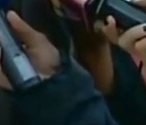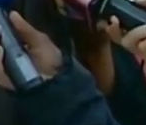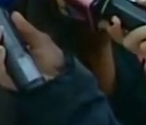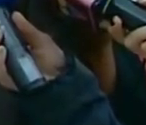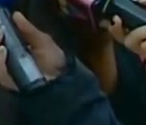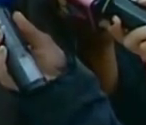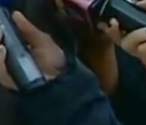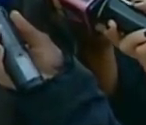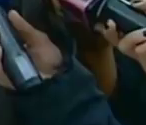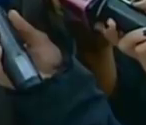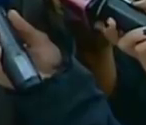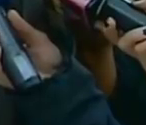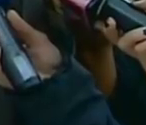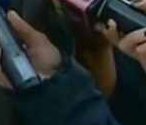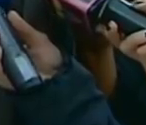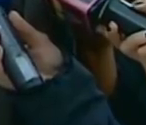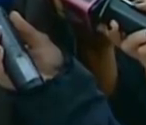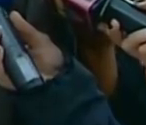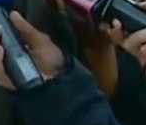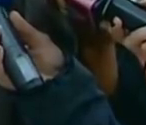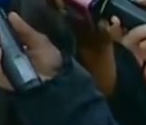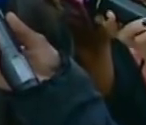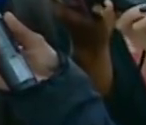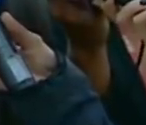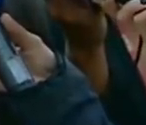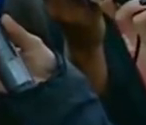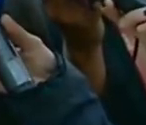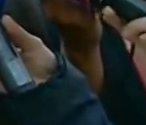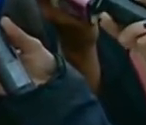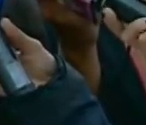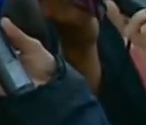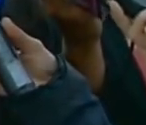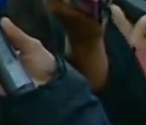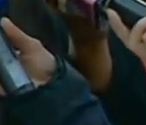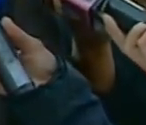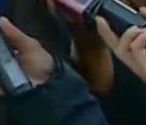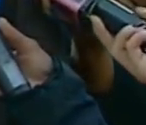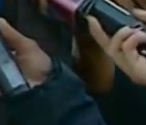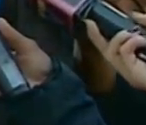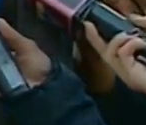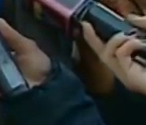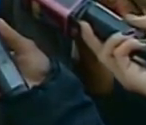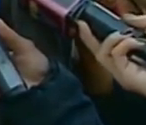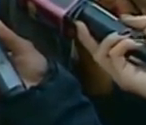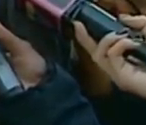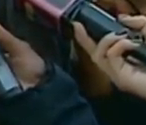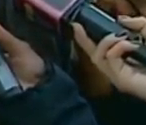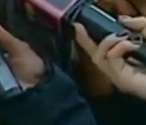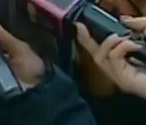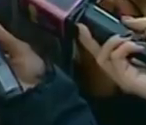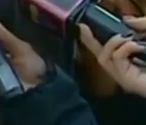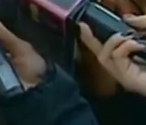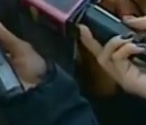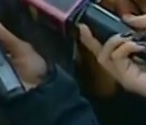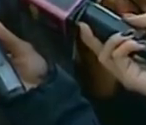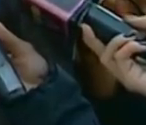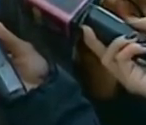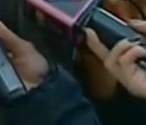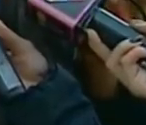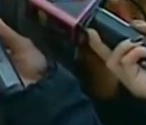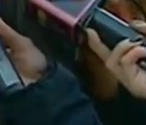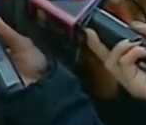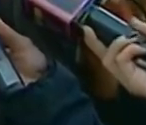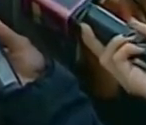país, como el oro, el diamante, el coltán, el gas. Está previsto avanzar más adelante. Eso es un hecho importante. En